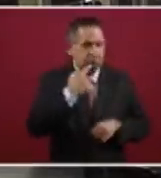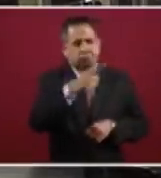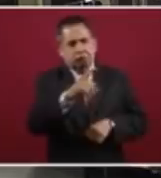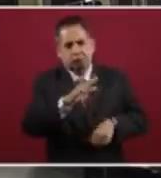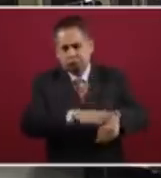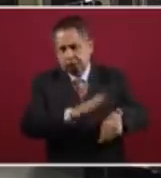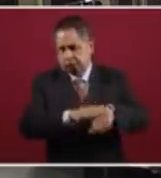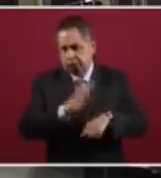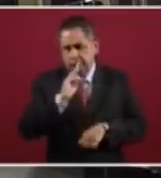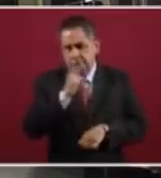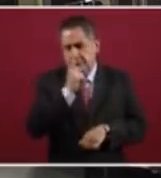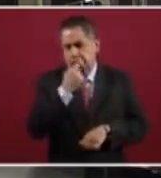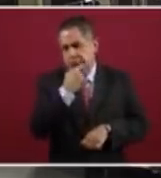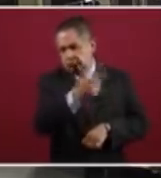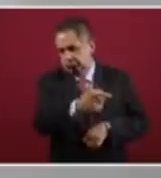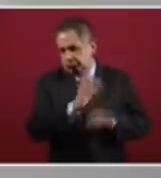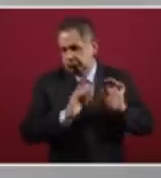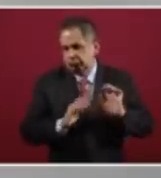para que